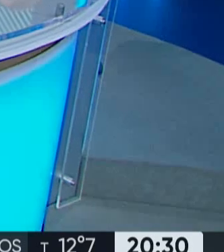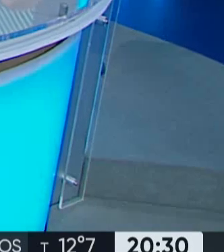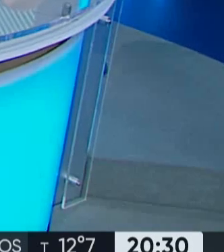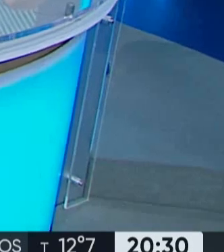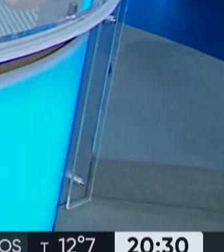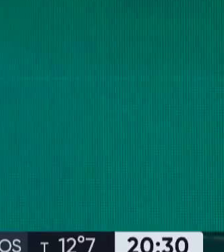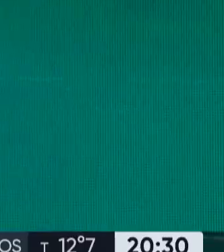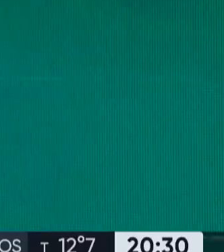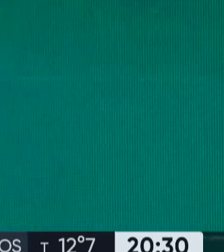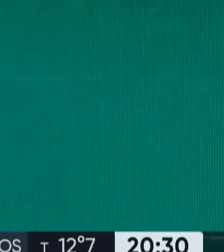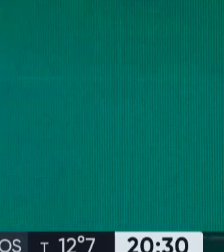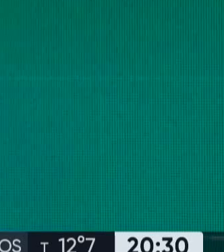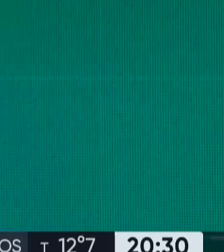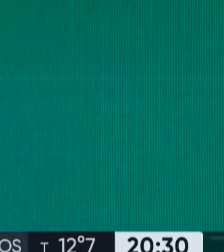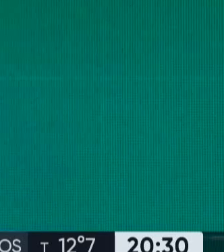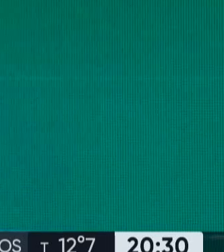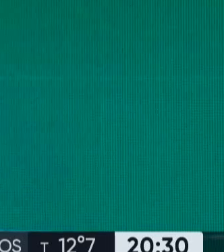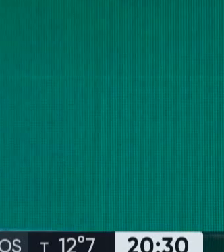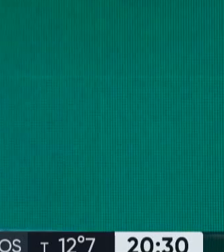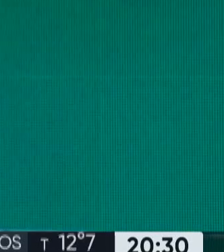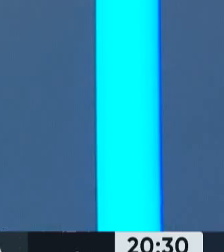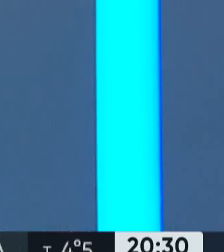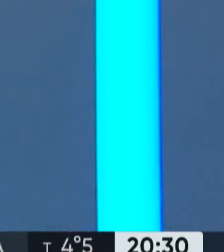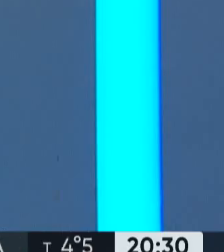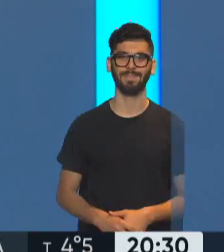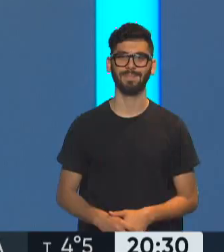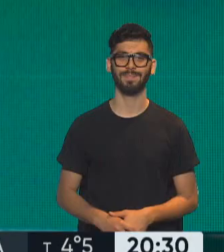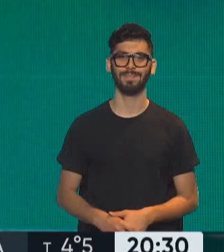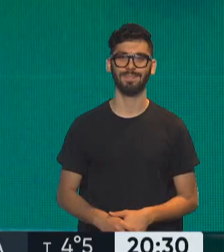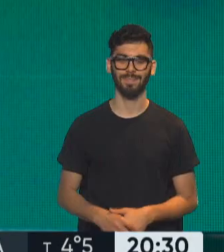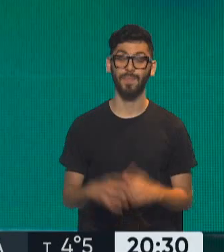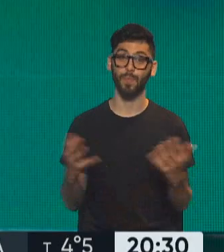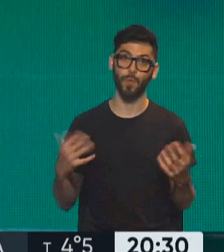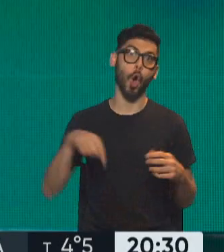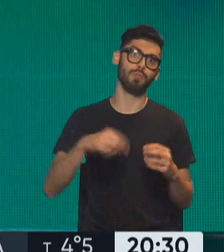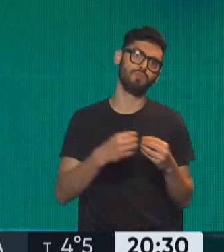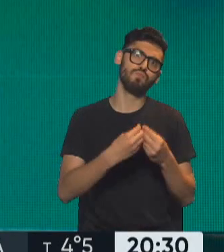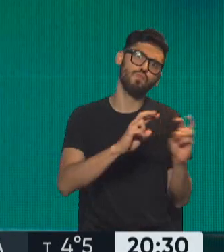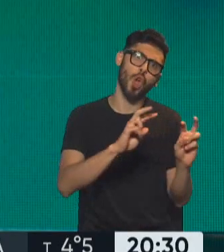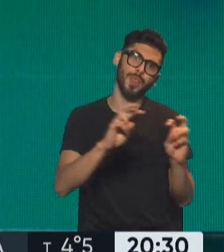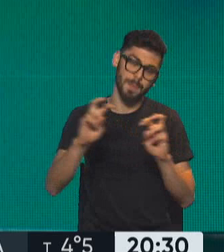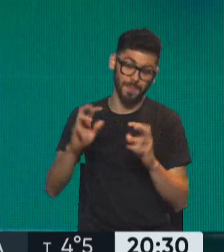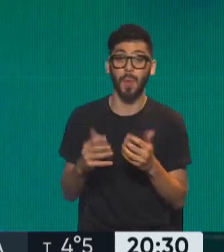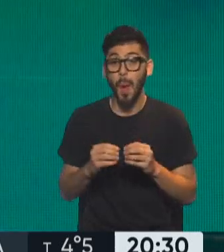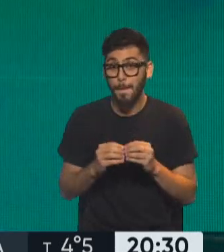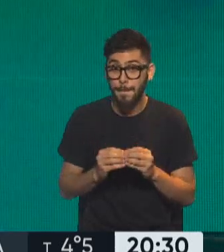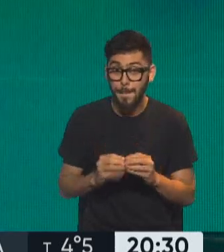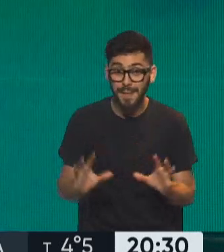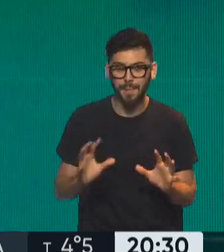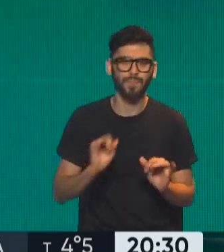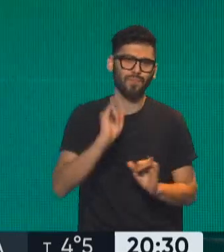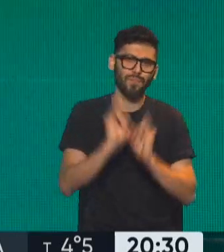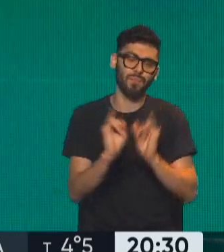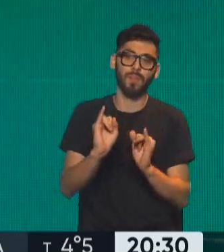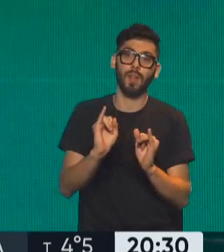Victoria. Vamos a comenzar. La B me La confundí. B. Tenemos muchos temas para hablar hoy. Vamos a comenzar, les decía, haciendo un pequeño